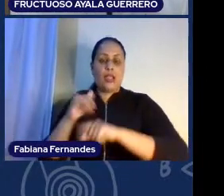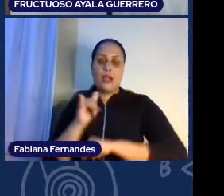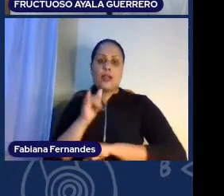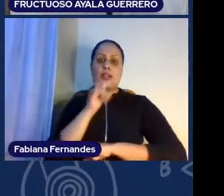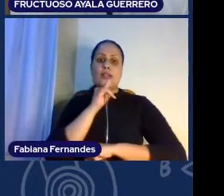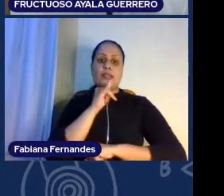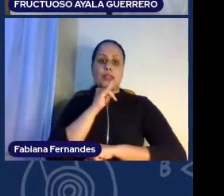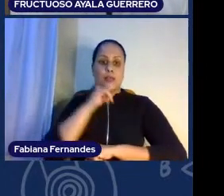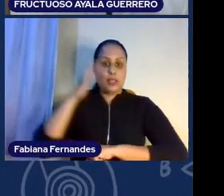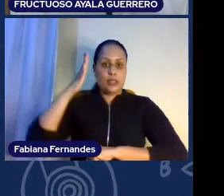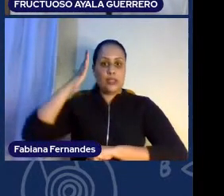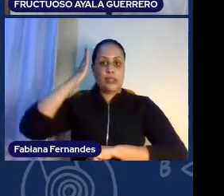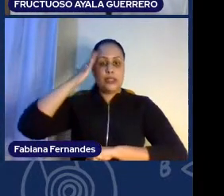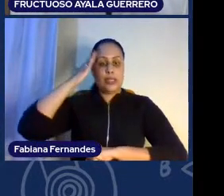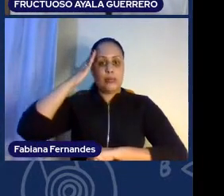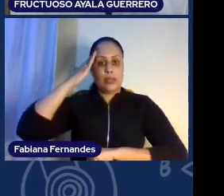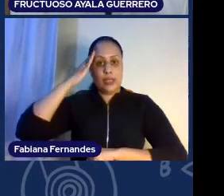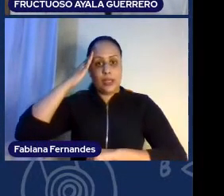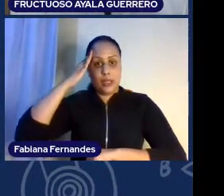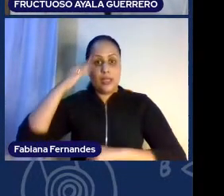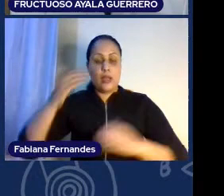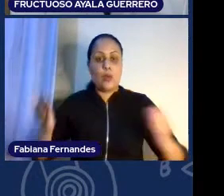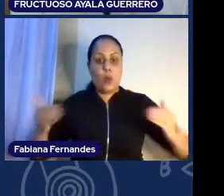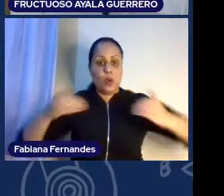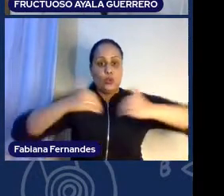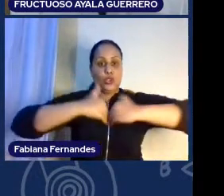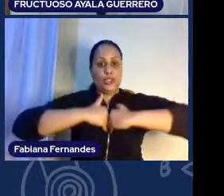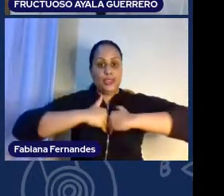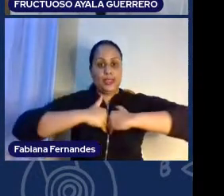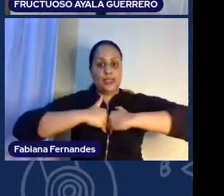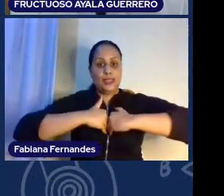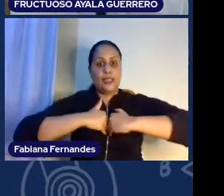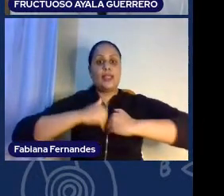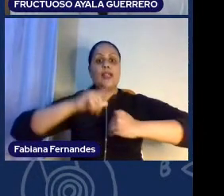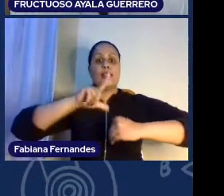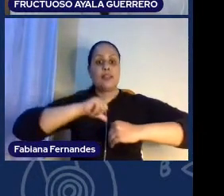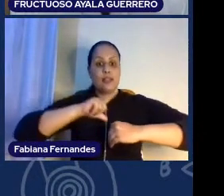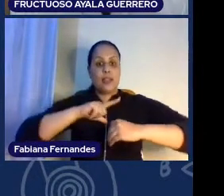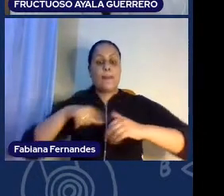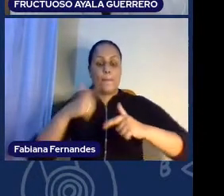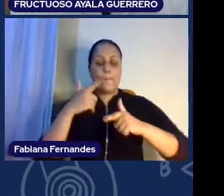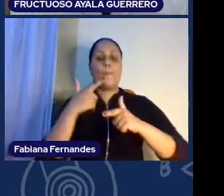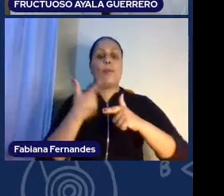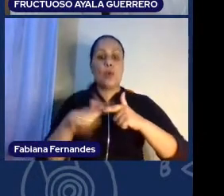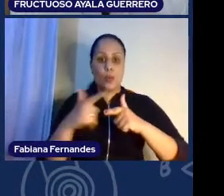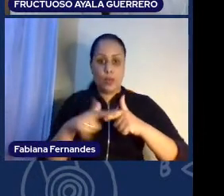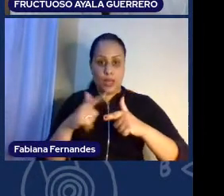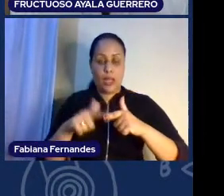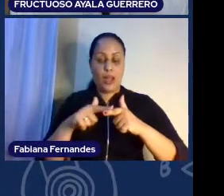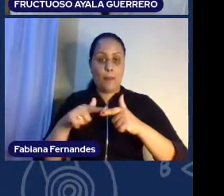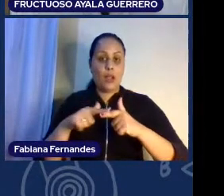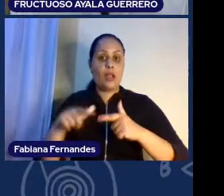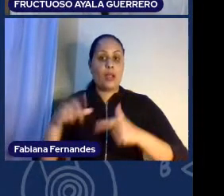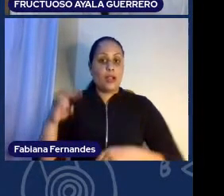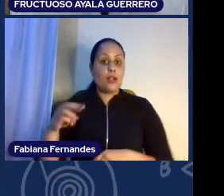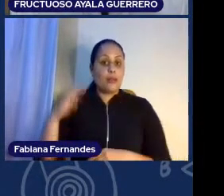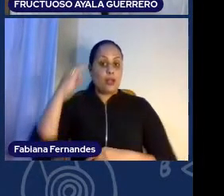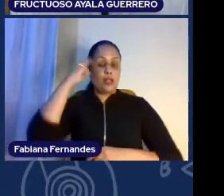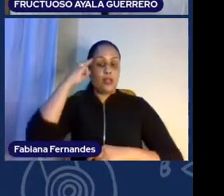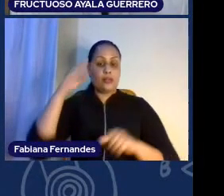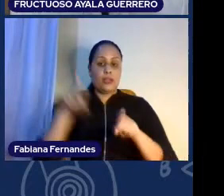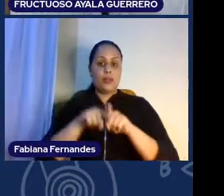sabemos que los niños autistas tienen problemas con lo que se llama funciones cerebrales superiores, como